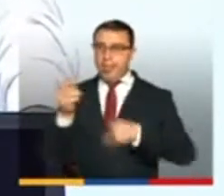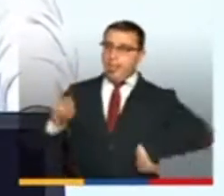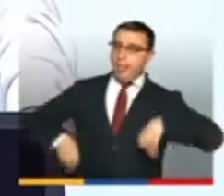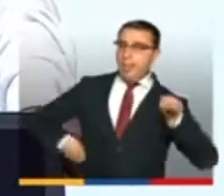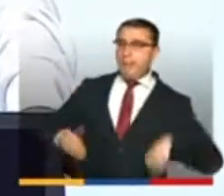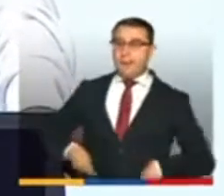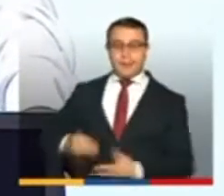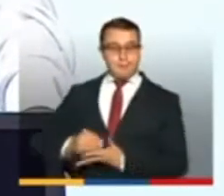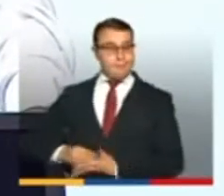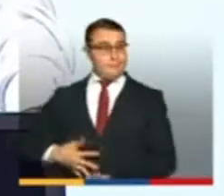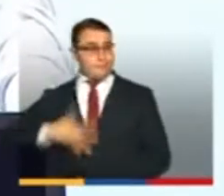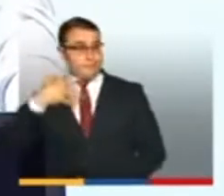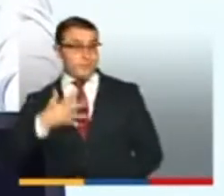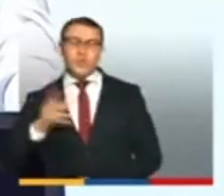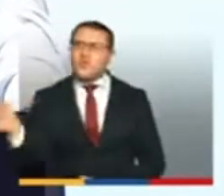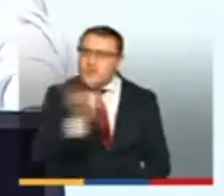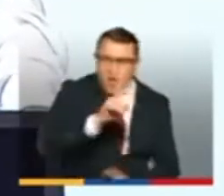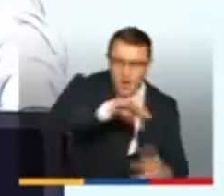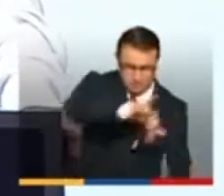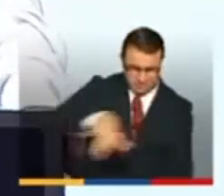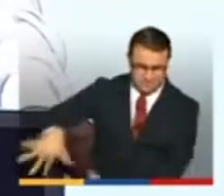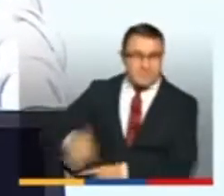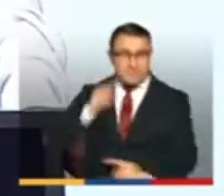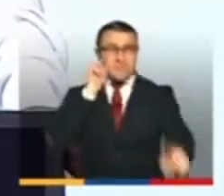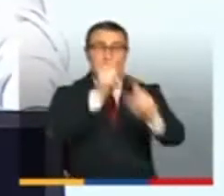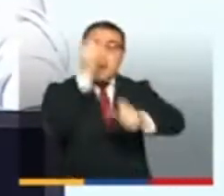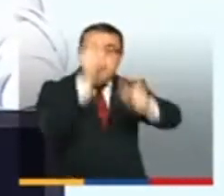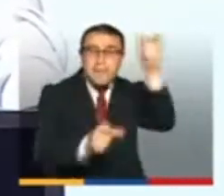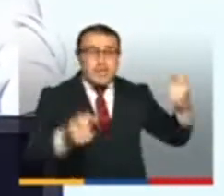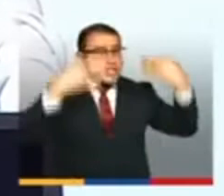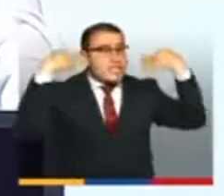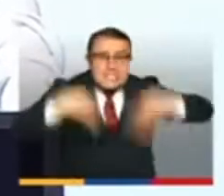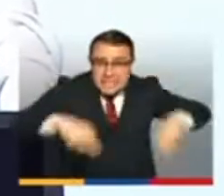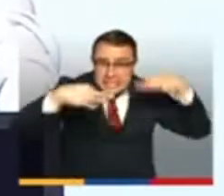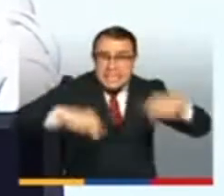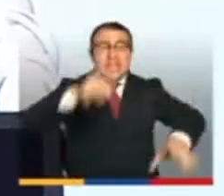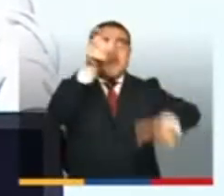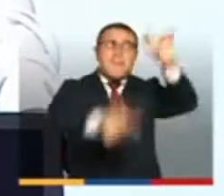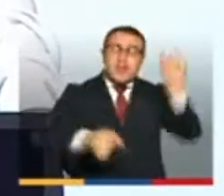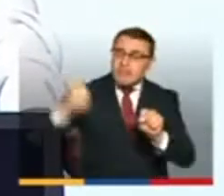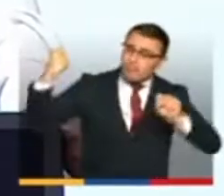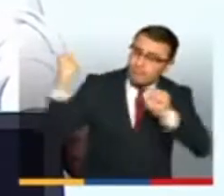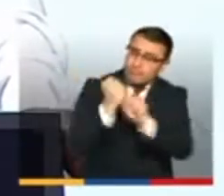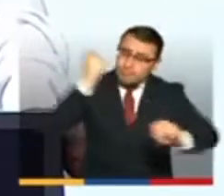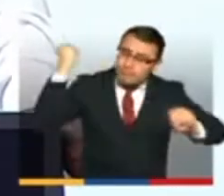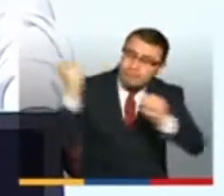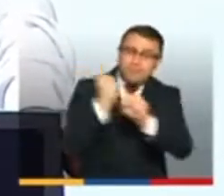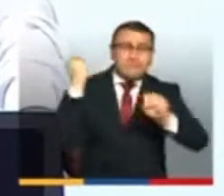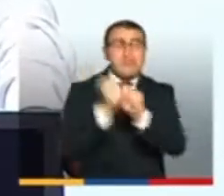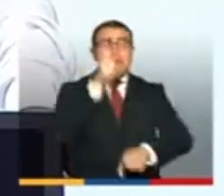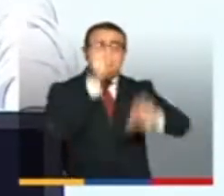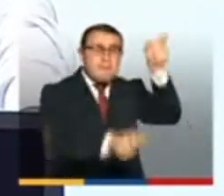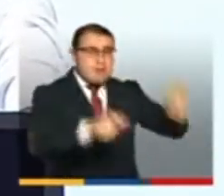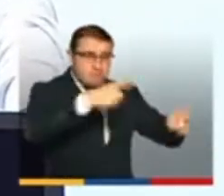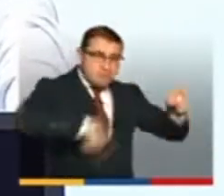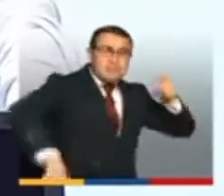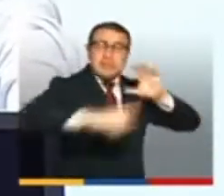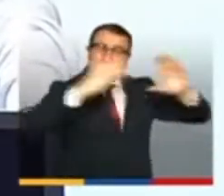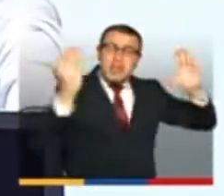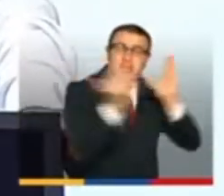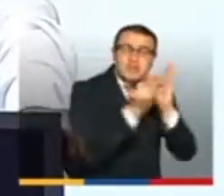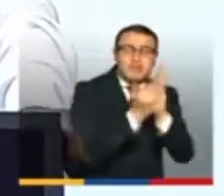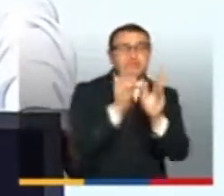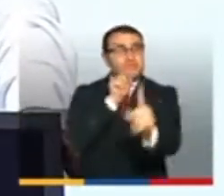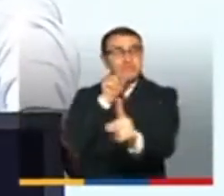sino para la gente del pueblo para la gente que trabaja para la gente que estudia para la mujer